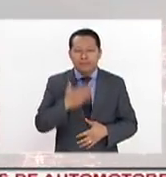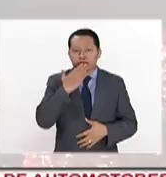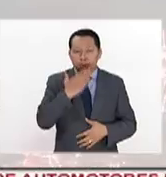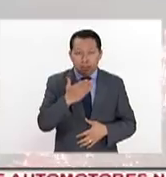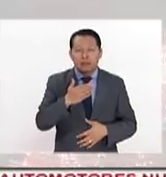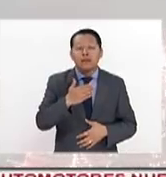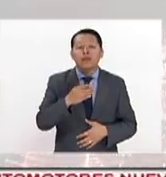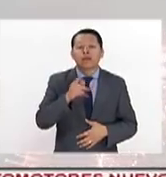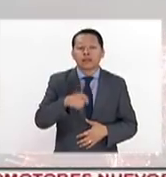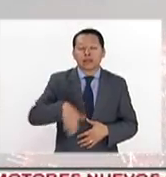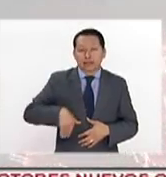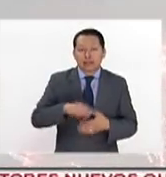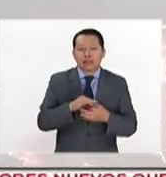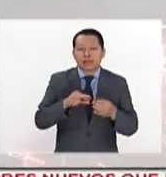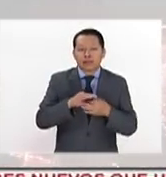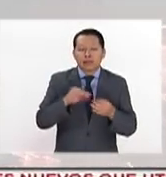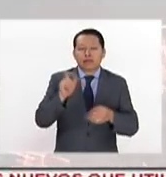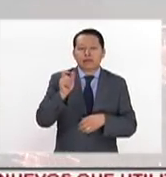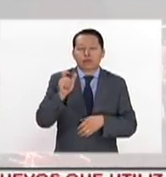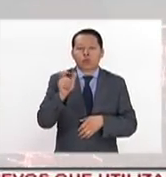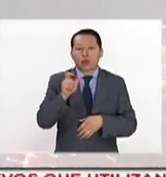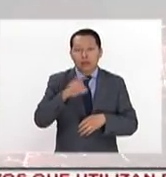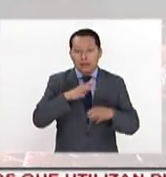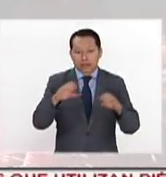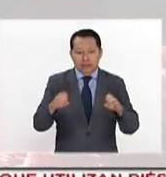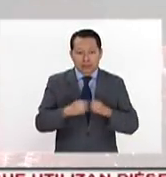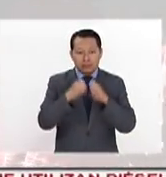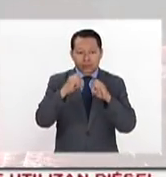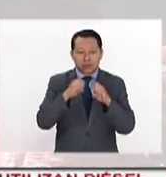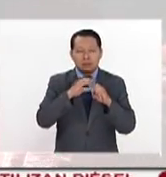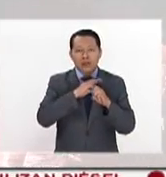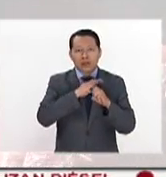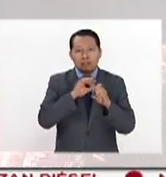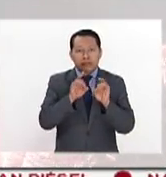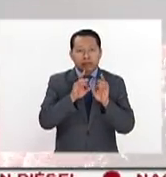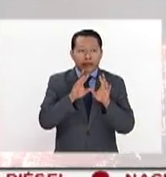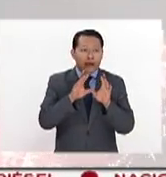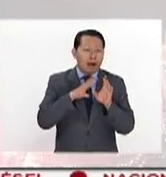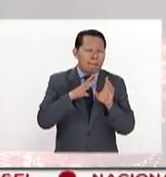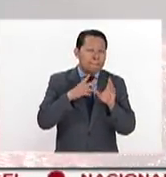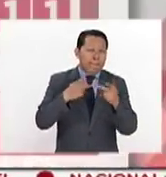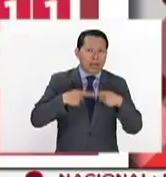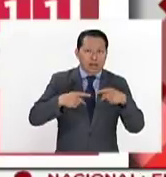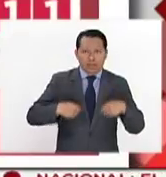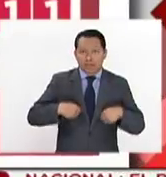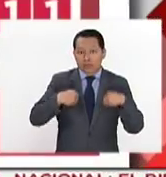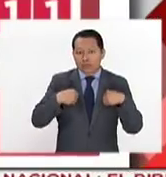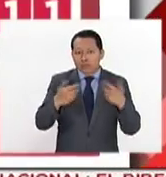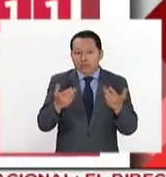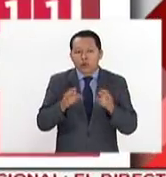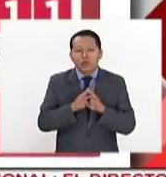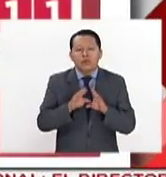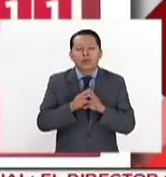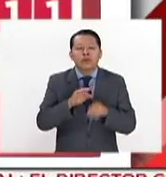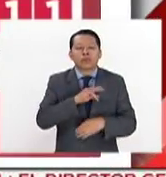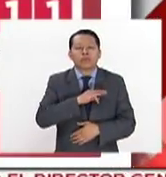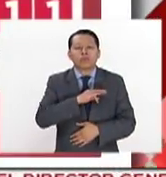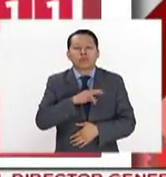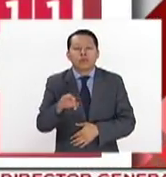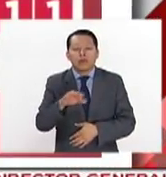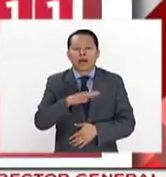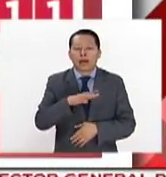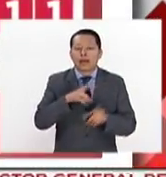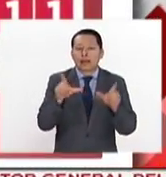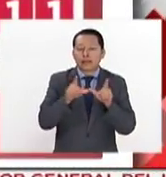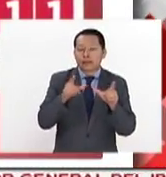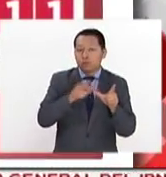ustedes lo apuntaron, en casos de emergencia que pongan en riesgo la vida de las personas, es muy conveniente que se tenga lista